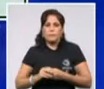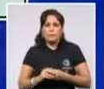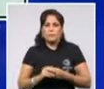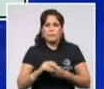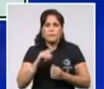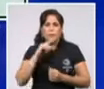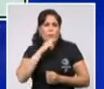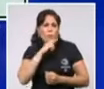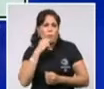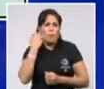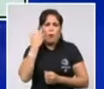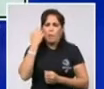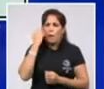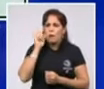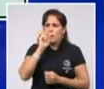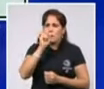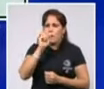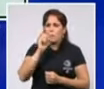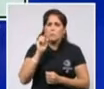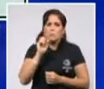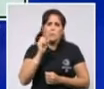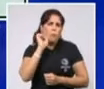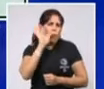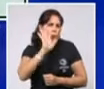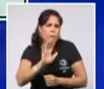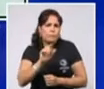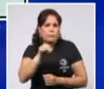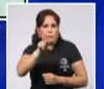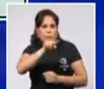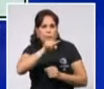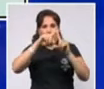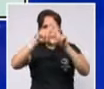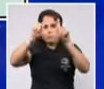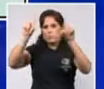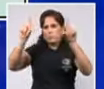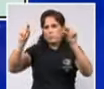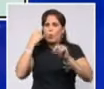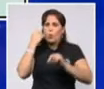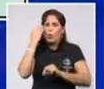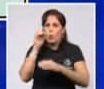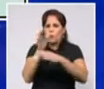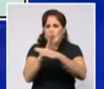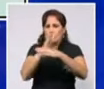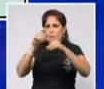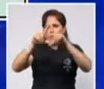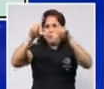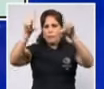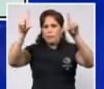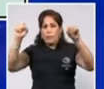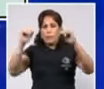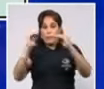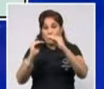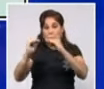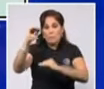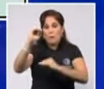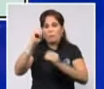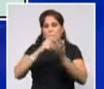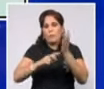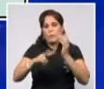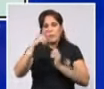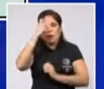100.000 habitantes. Le decía que se mantiene elevada en la provincia de Ciego de